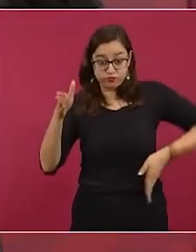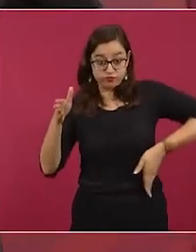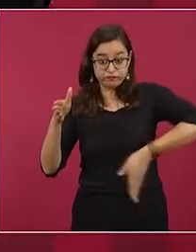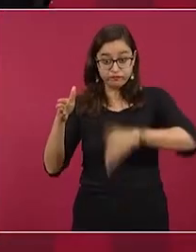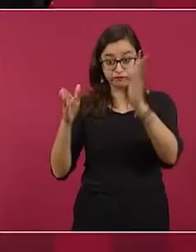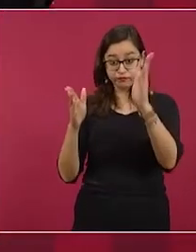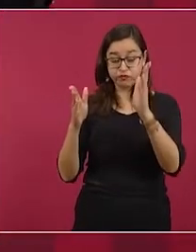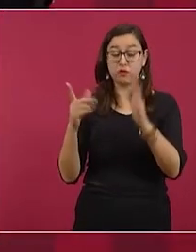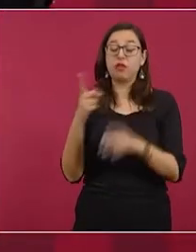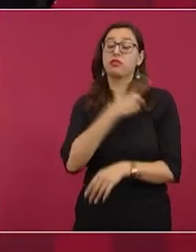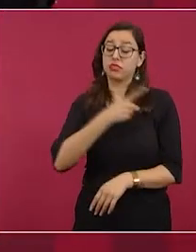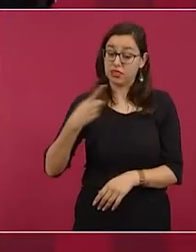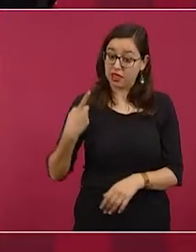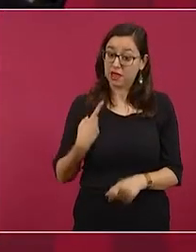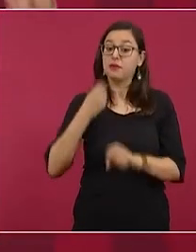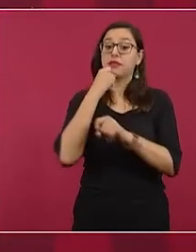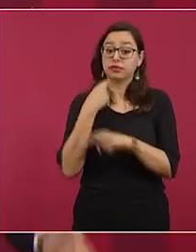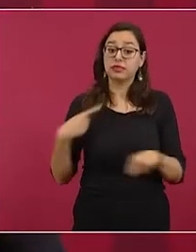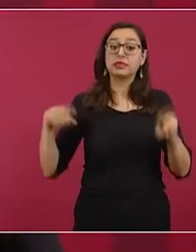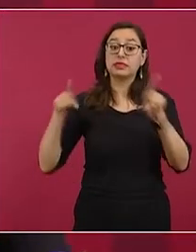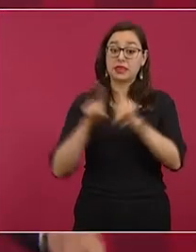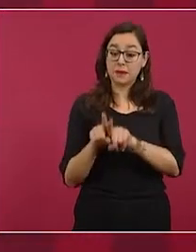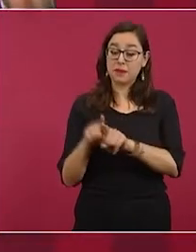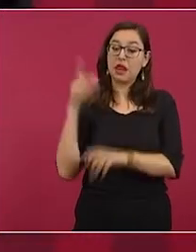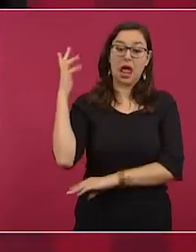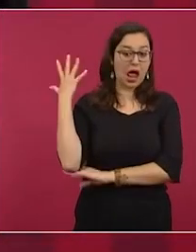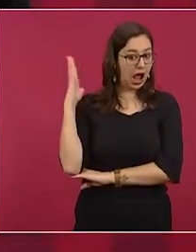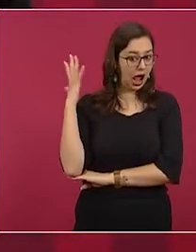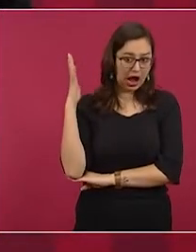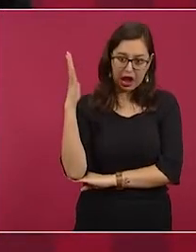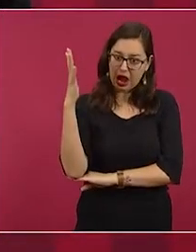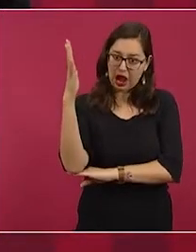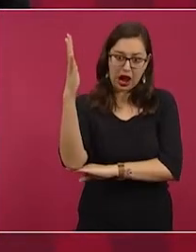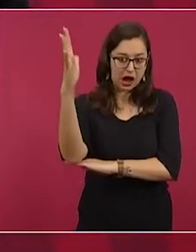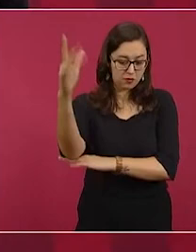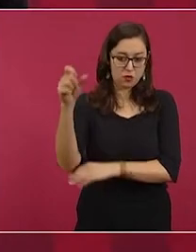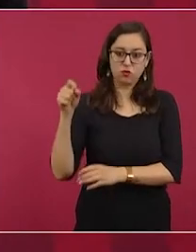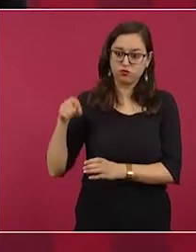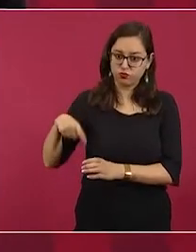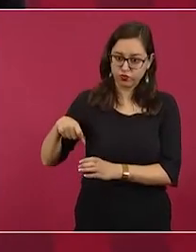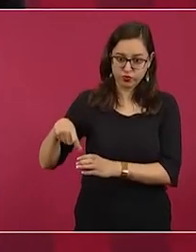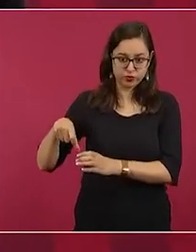sembrarse hileras de árboles